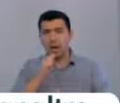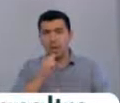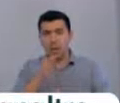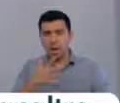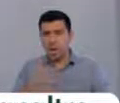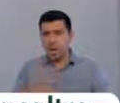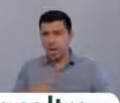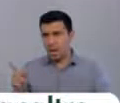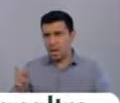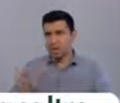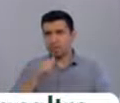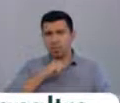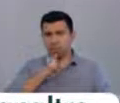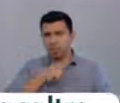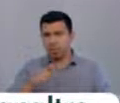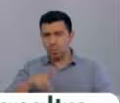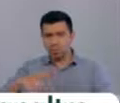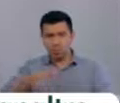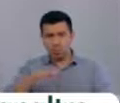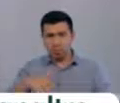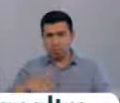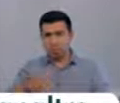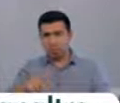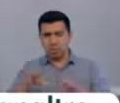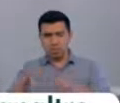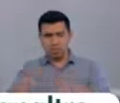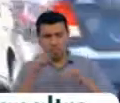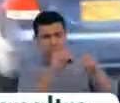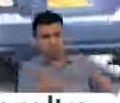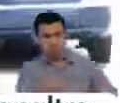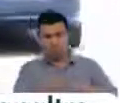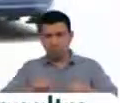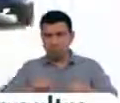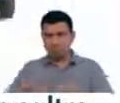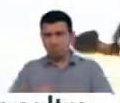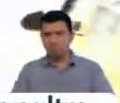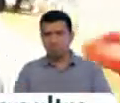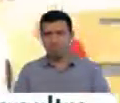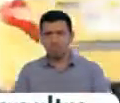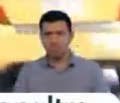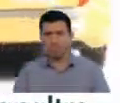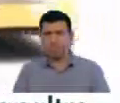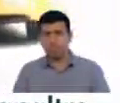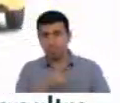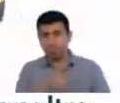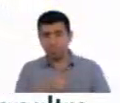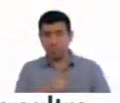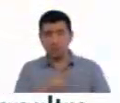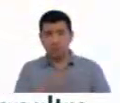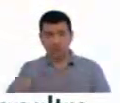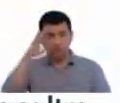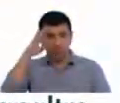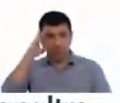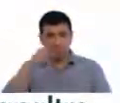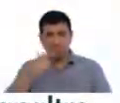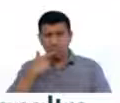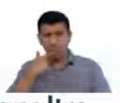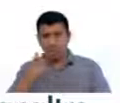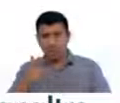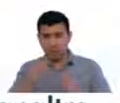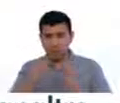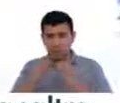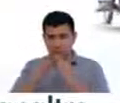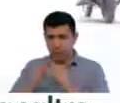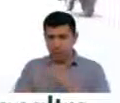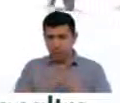de tolerancia donde tendrán que reubicar estas actividades para las autoridades la ubicación de estas casas de